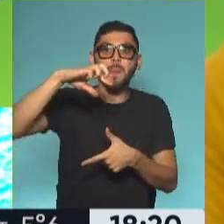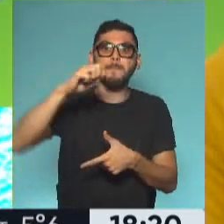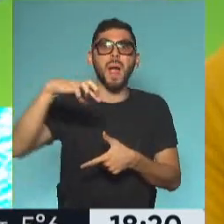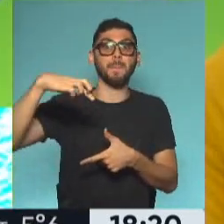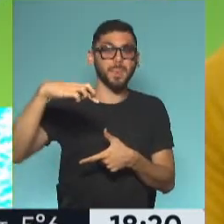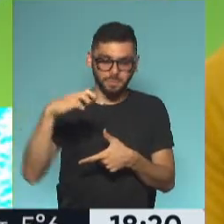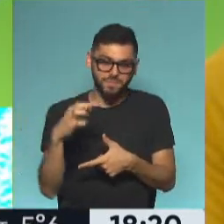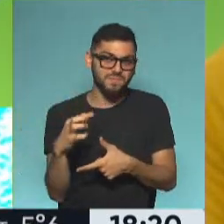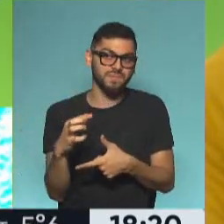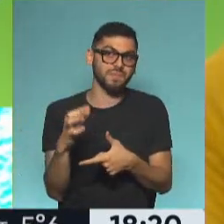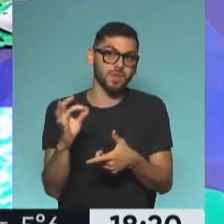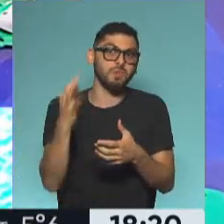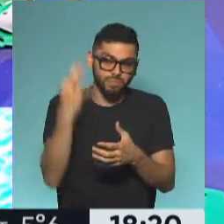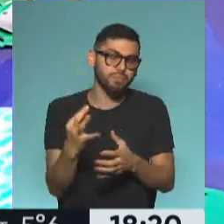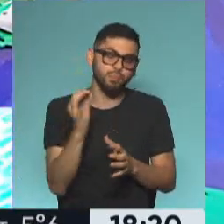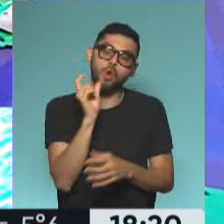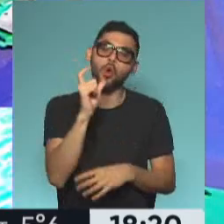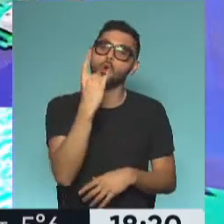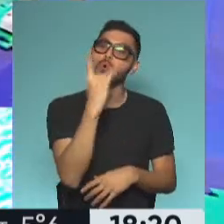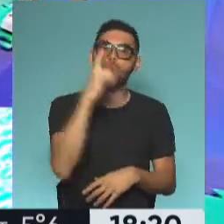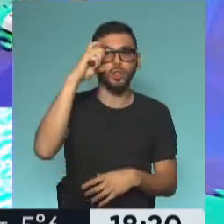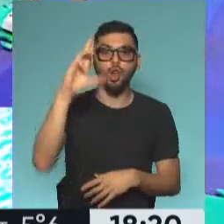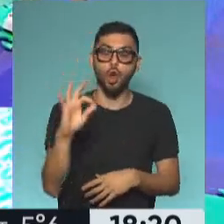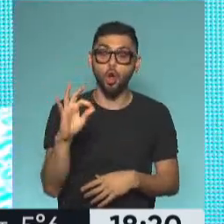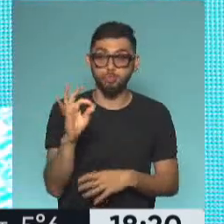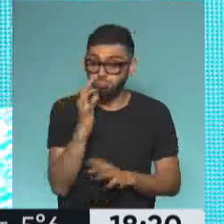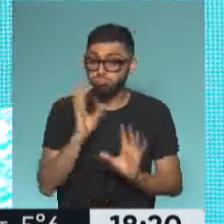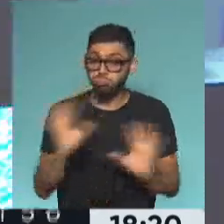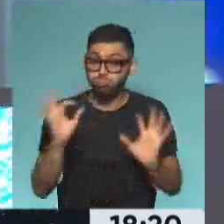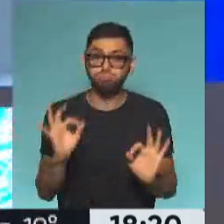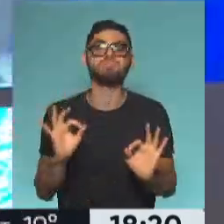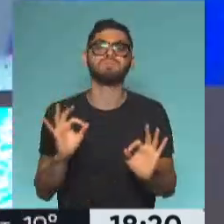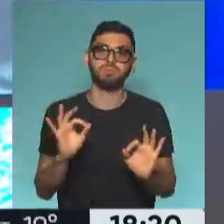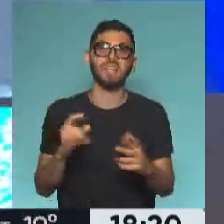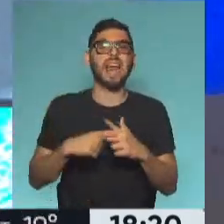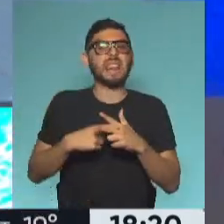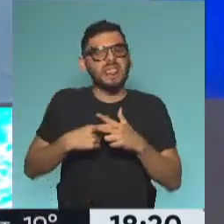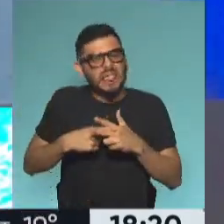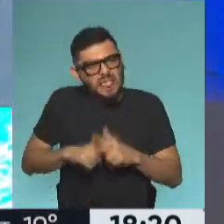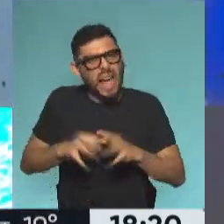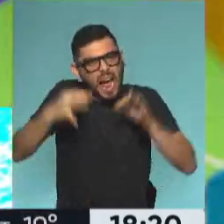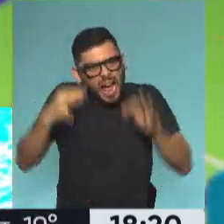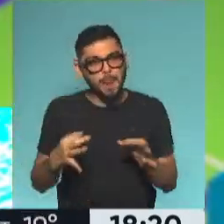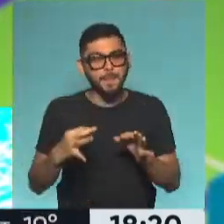que sí, el útero. Respuesta final, el útero, entonces. Francesca. Sí, técnicamente es el cuello del